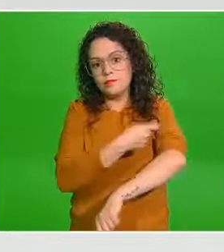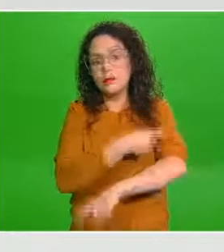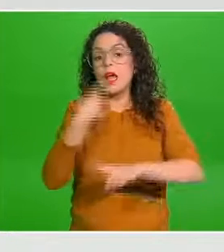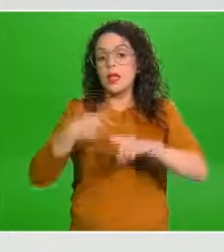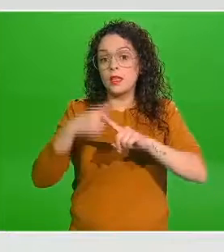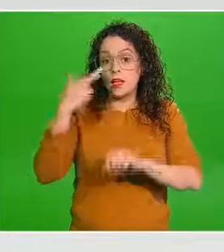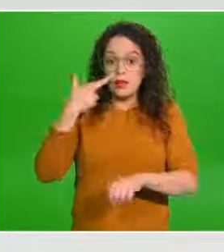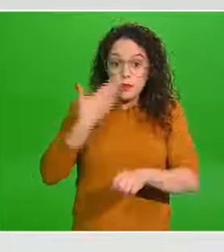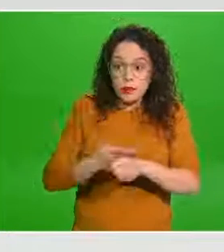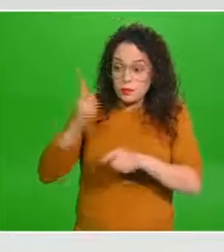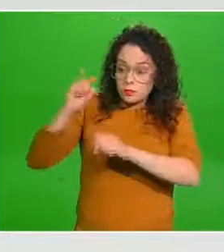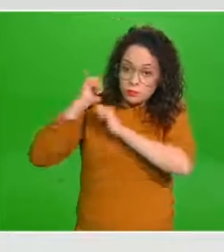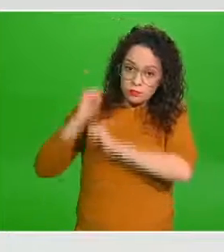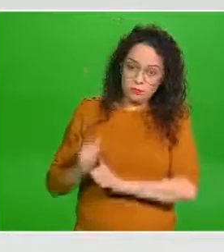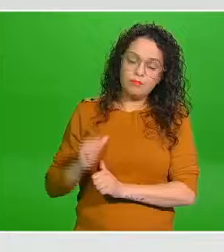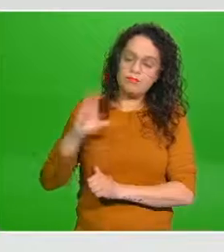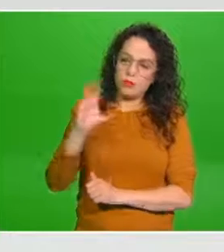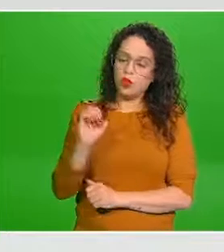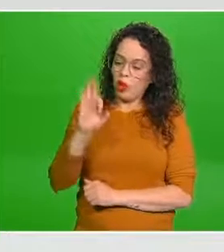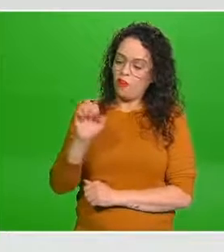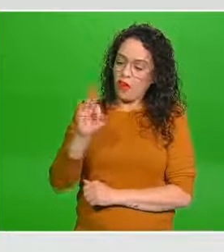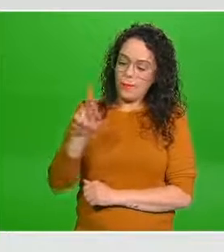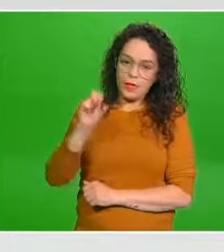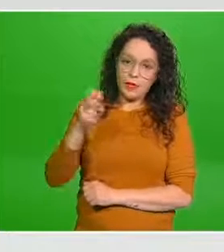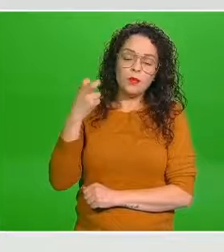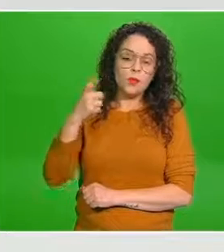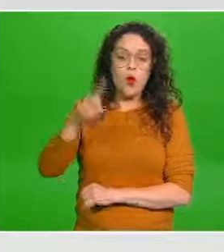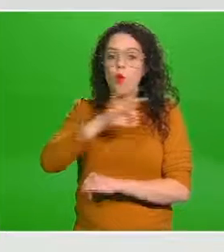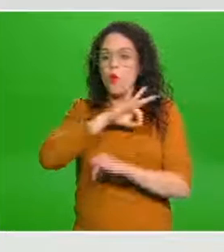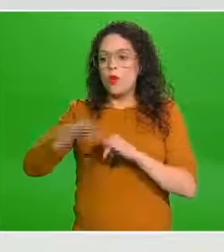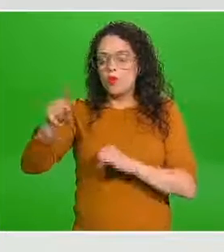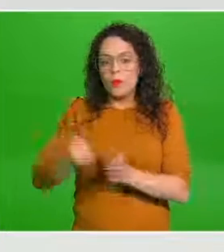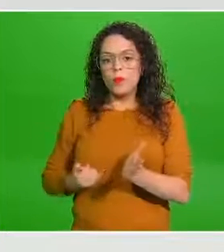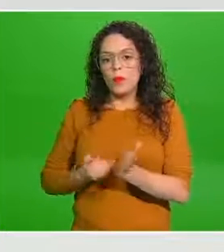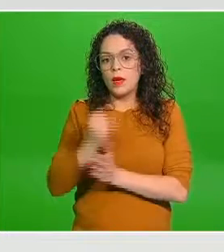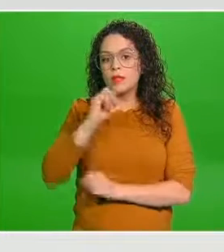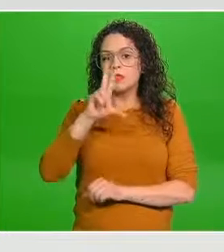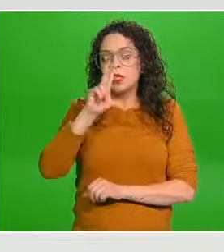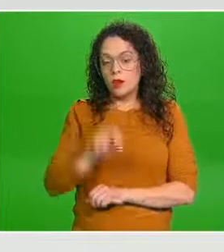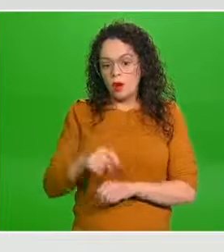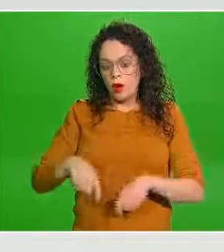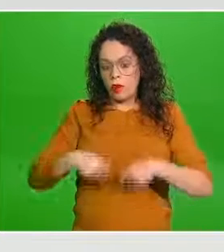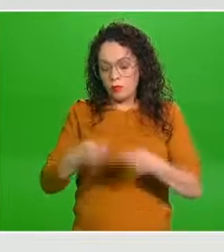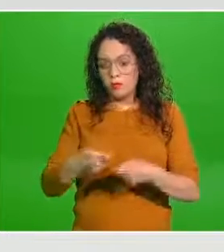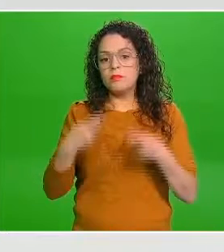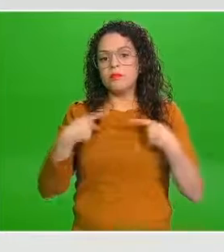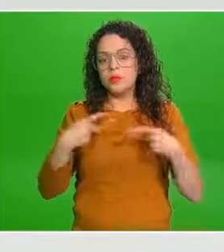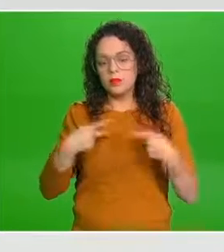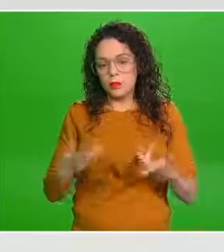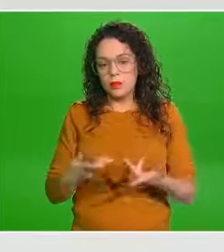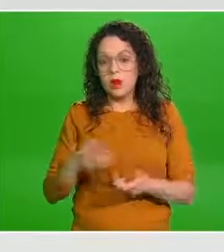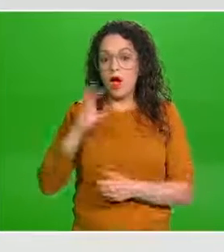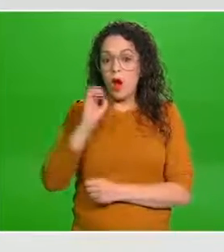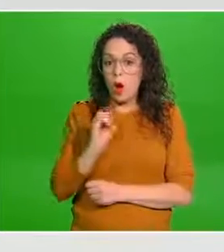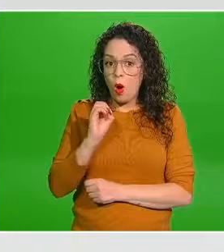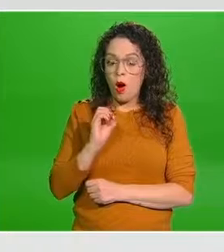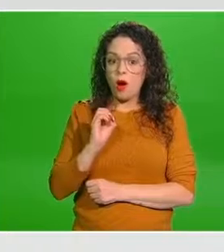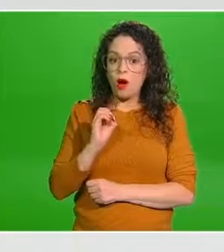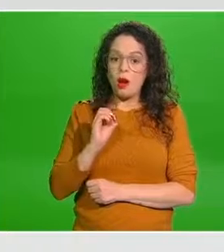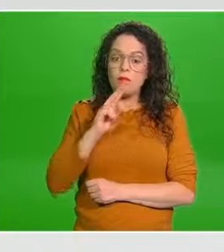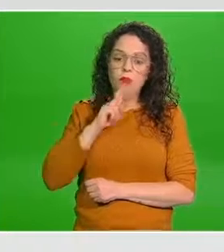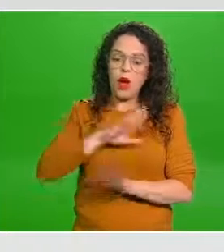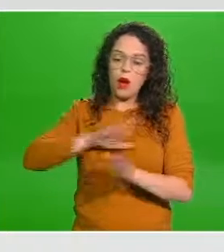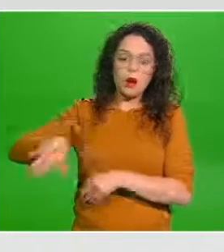COFEPRIS. Entonces ellos dan la liberación final para que la vacuna pueda ser destruida. En este momento no